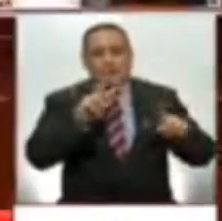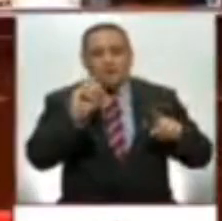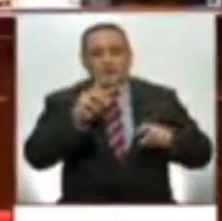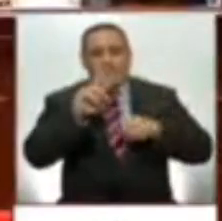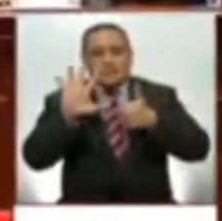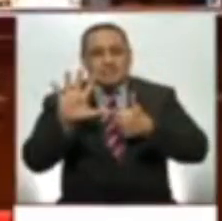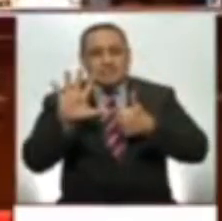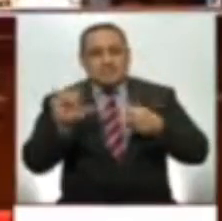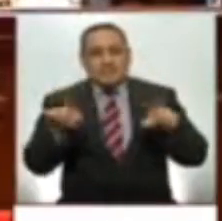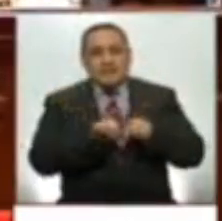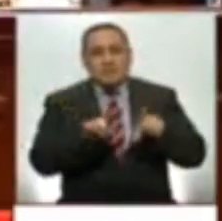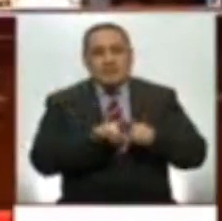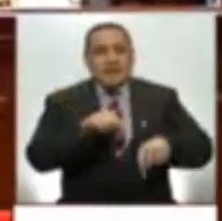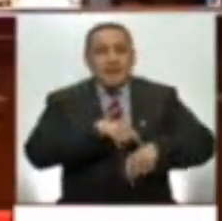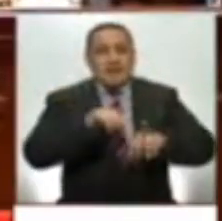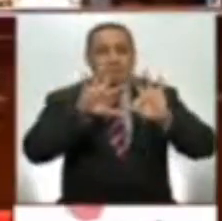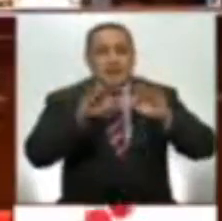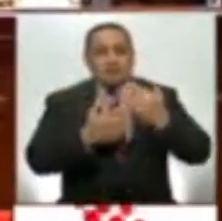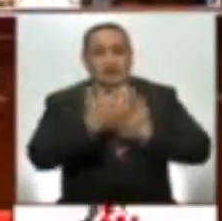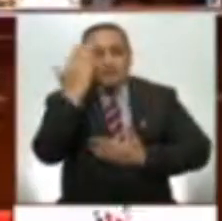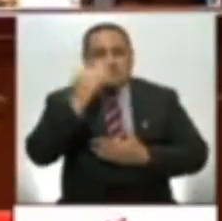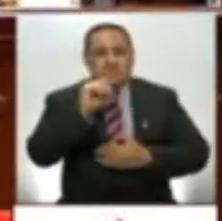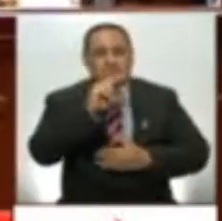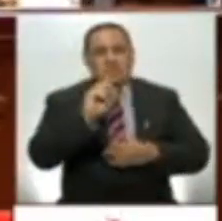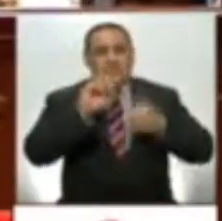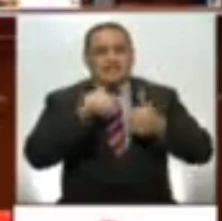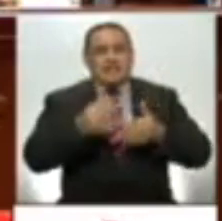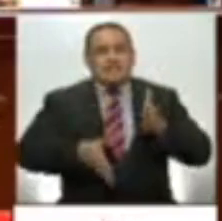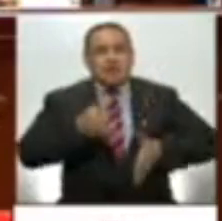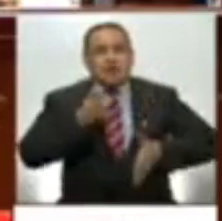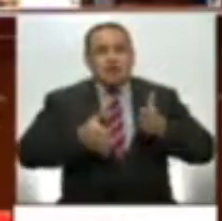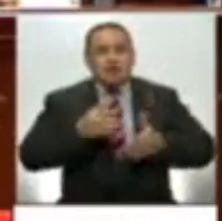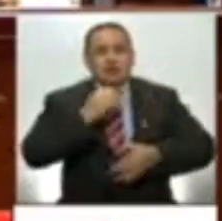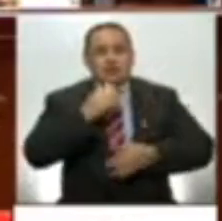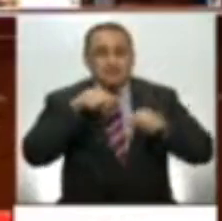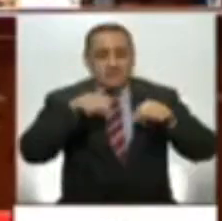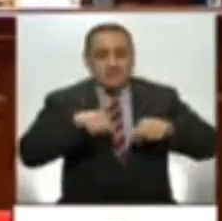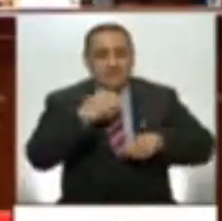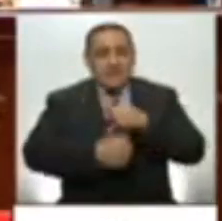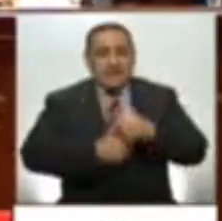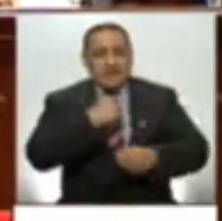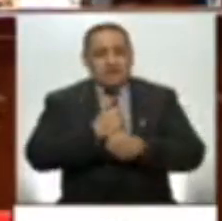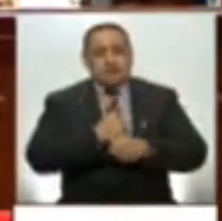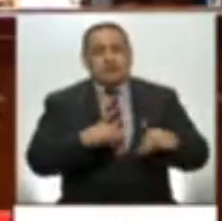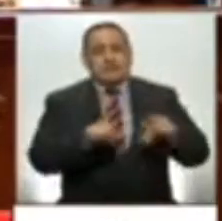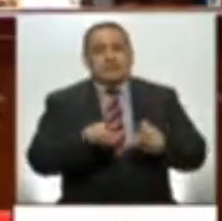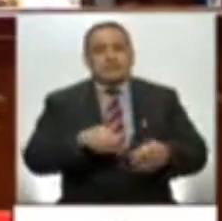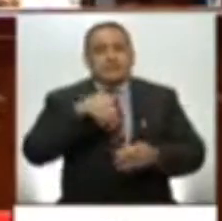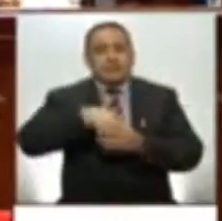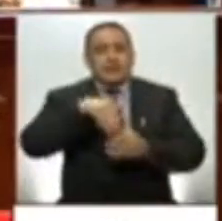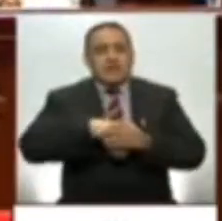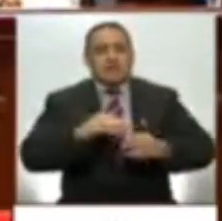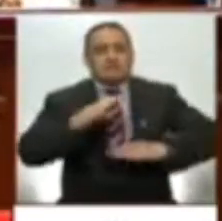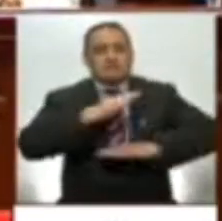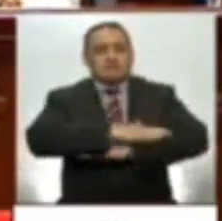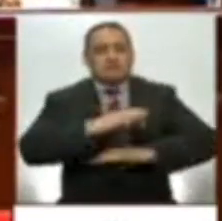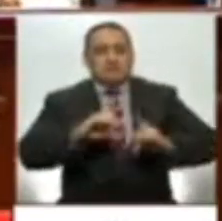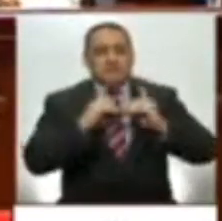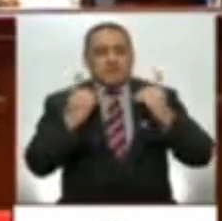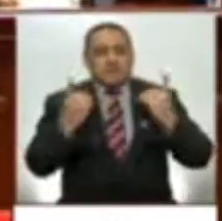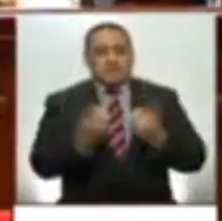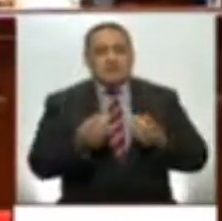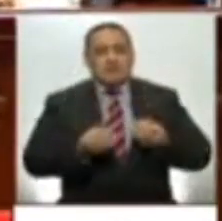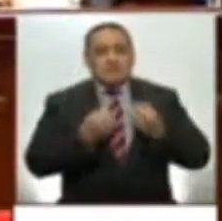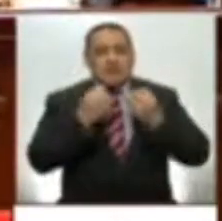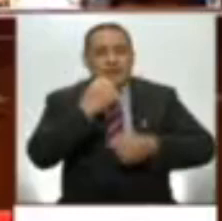2021-2026. Asimismo, a las 8 a.m. del 26 de julio de los corrientes se realizará la elección de la mesa directiva del Congreso